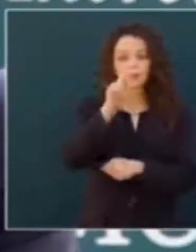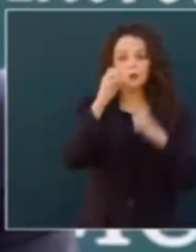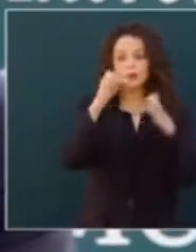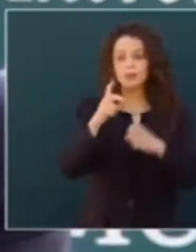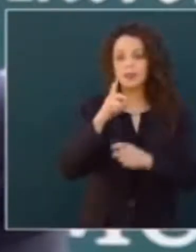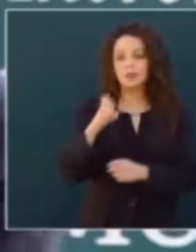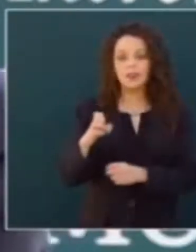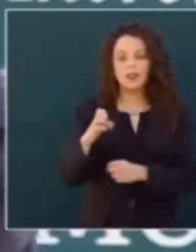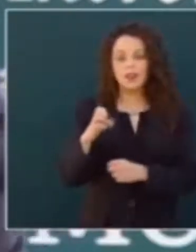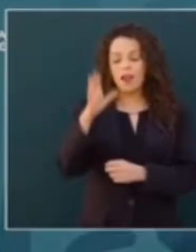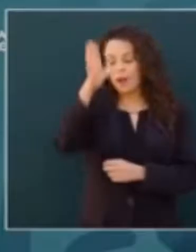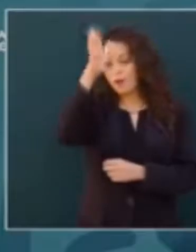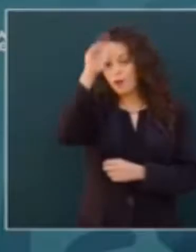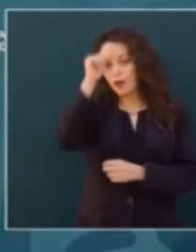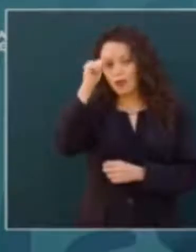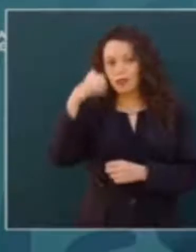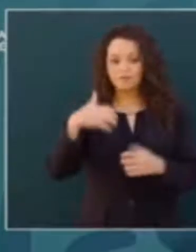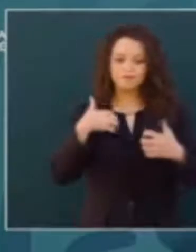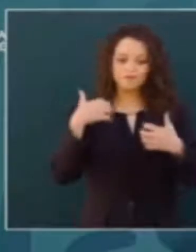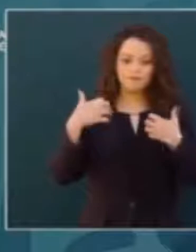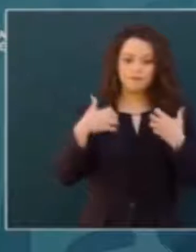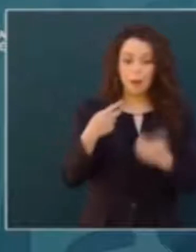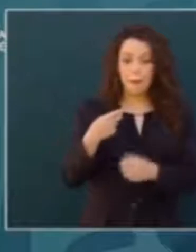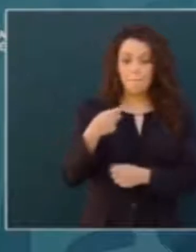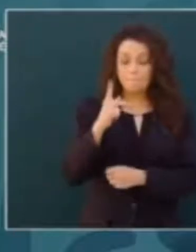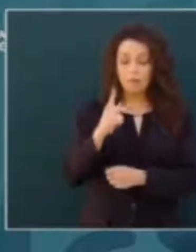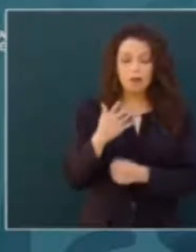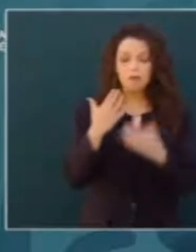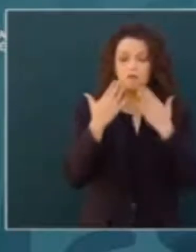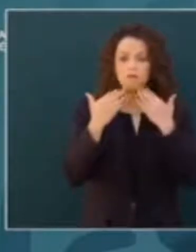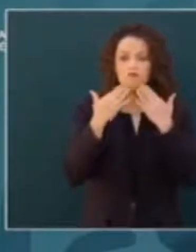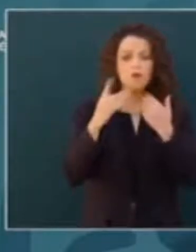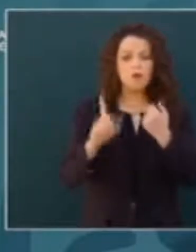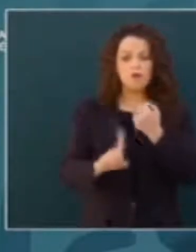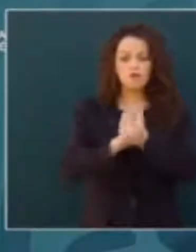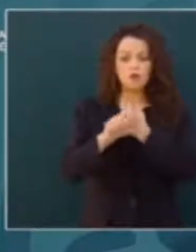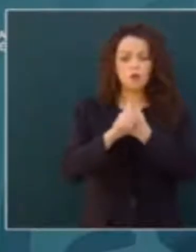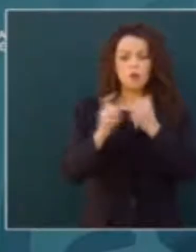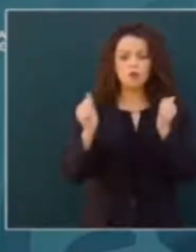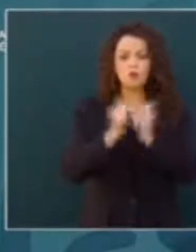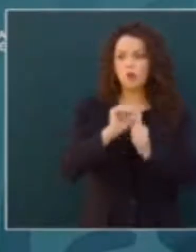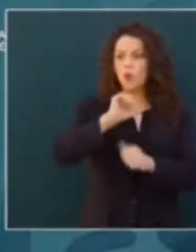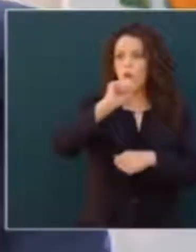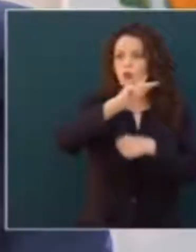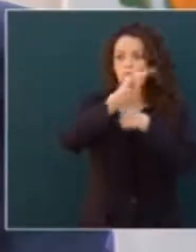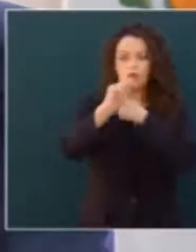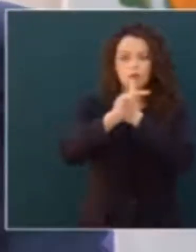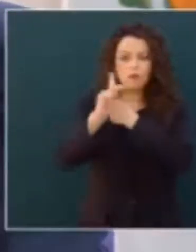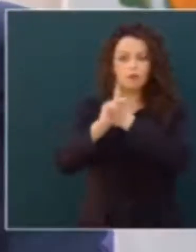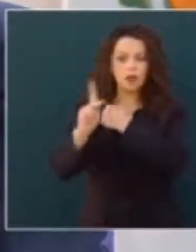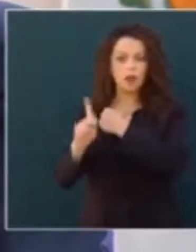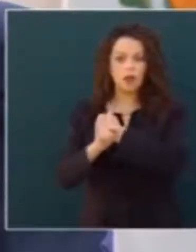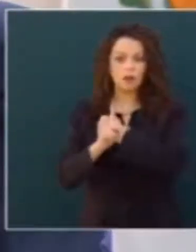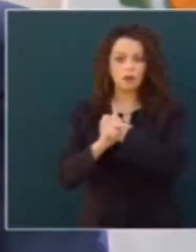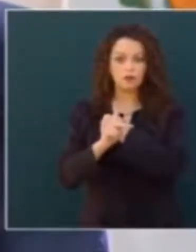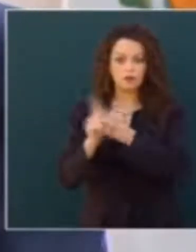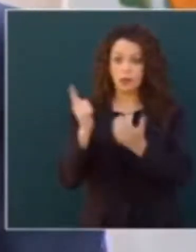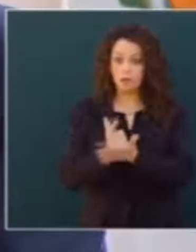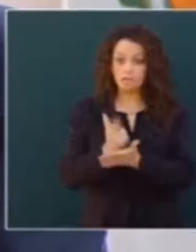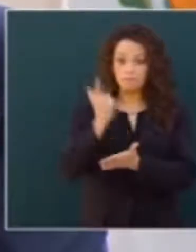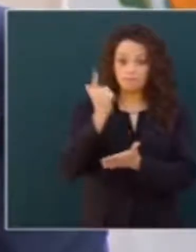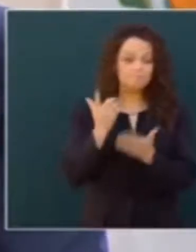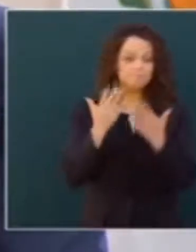no conllevó conflictos internacionales de grandes dimensiones.